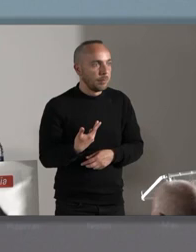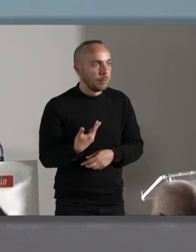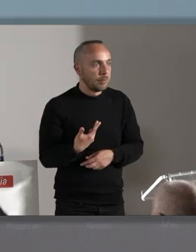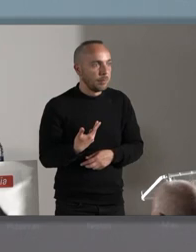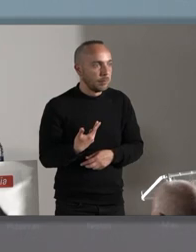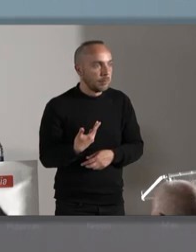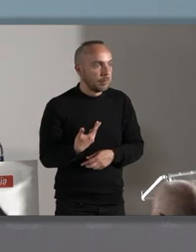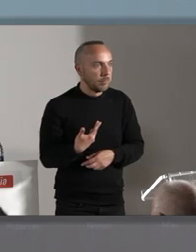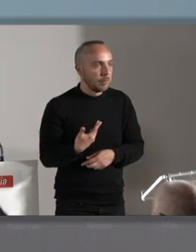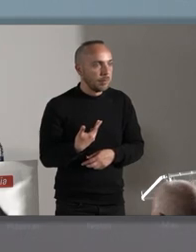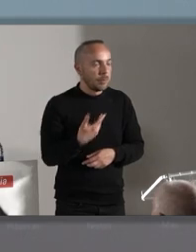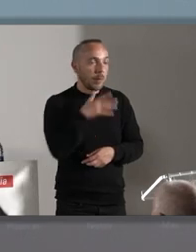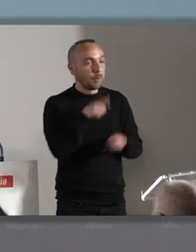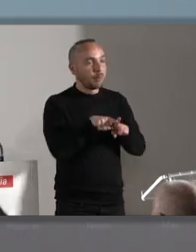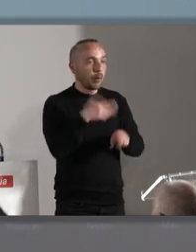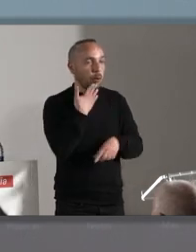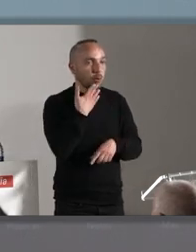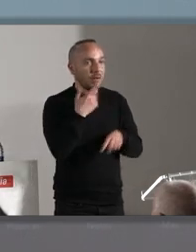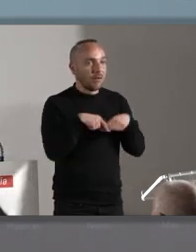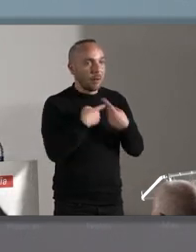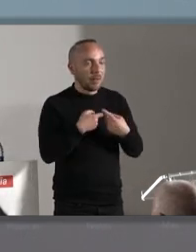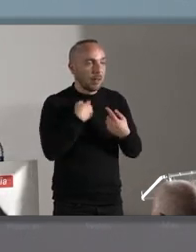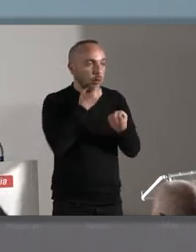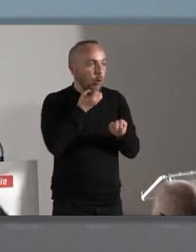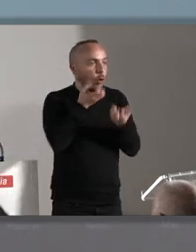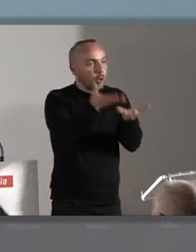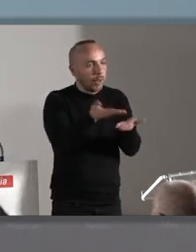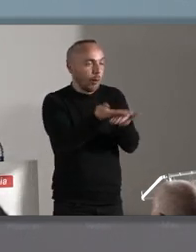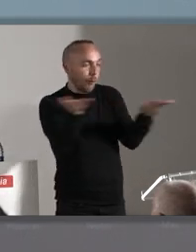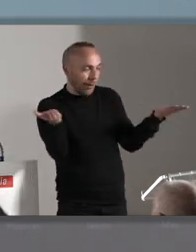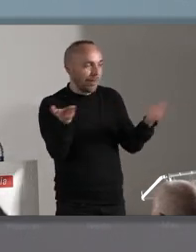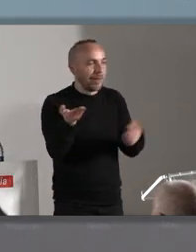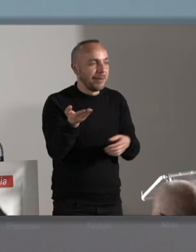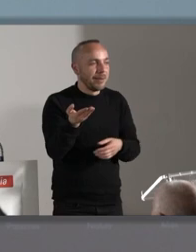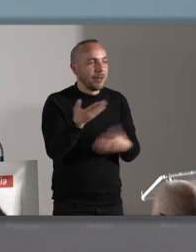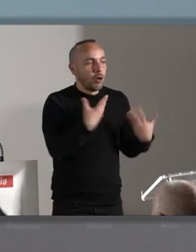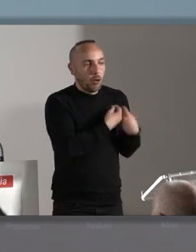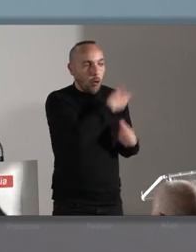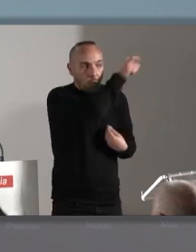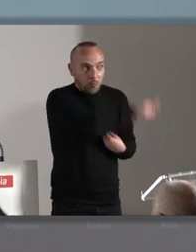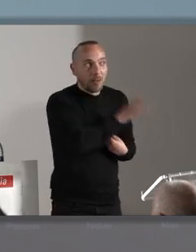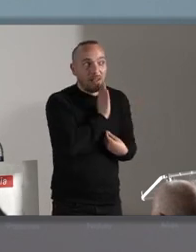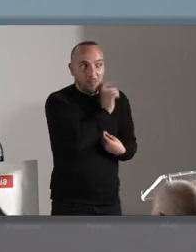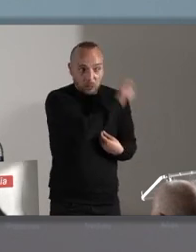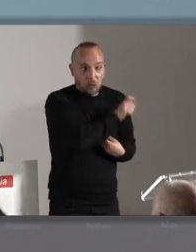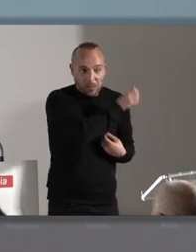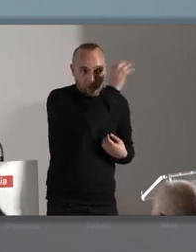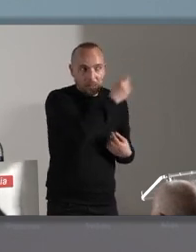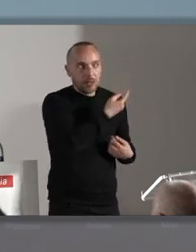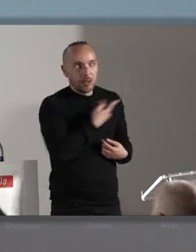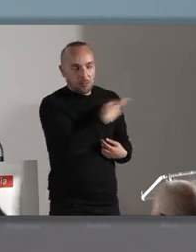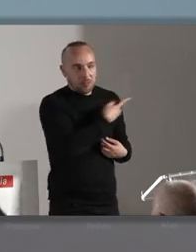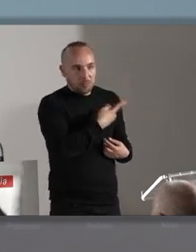Ya que estamos en familia, quería contar por primera vez una anécdota, es que ahora, por ejemplo, con Artur Fornés, que ha intervenido antes, pues diríamos que estamos en el mismo